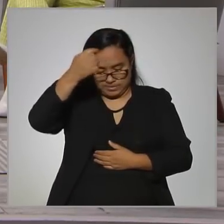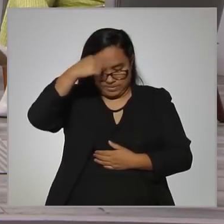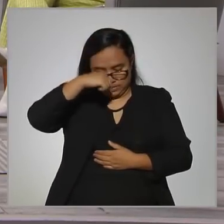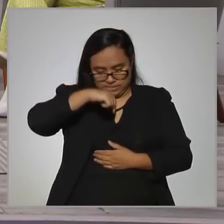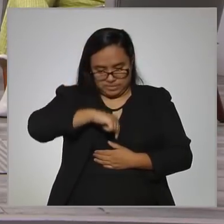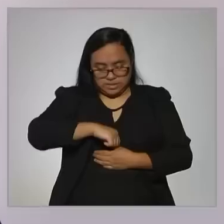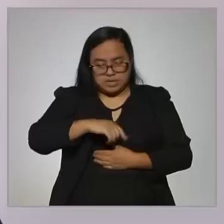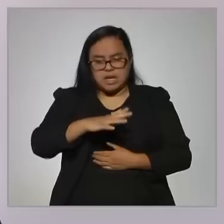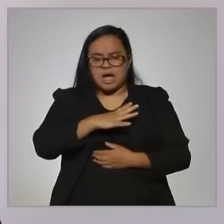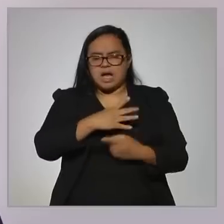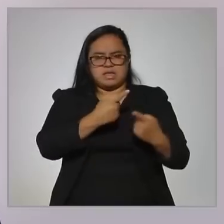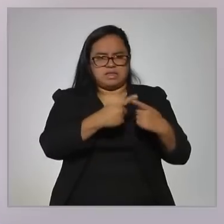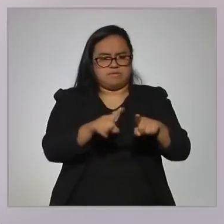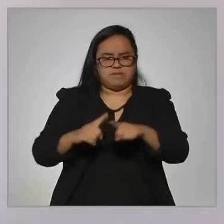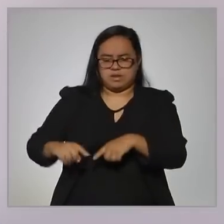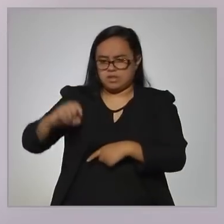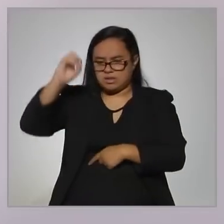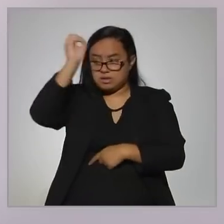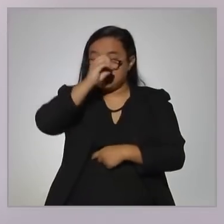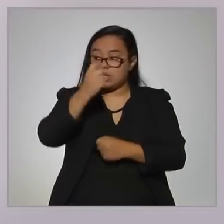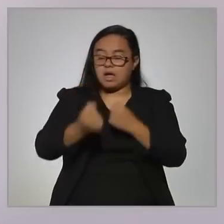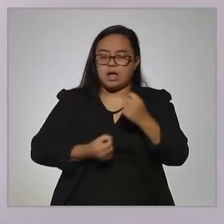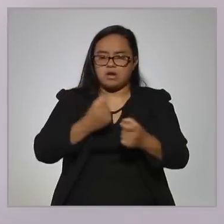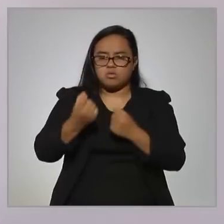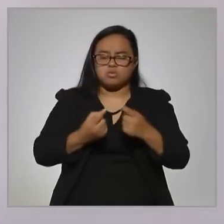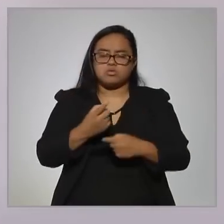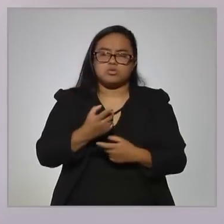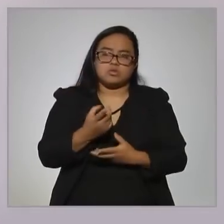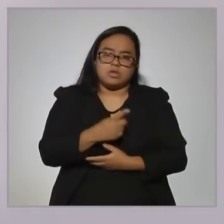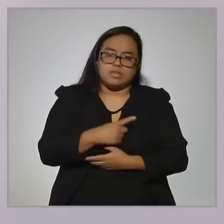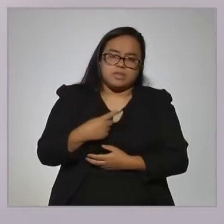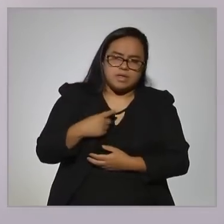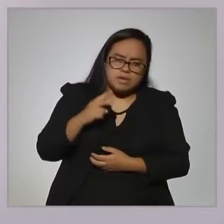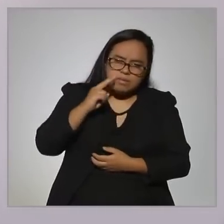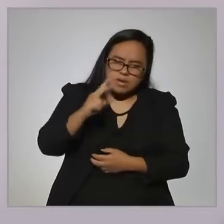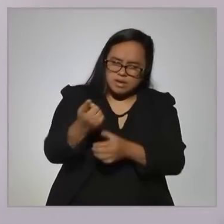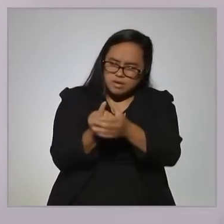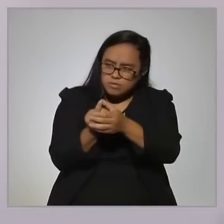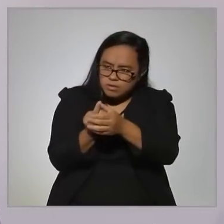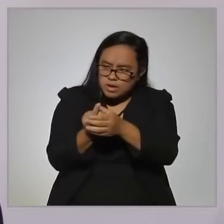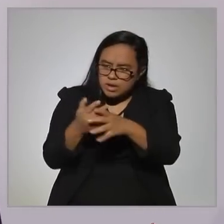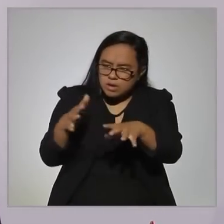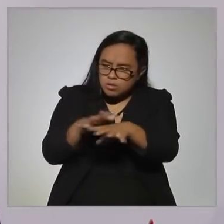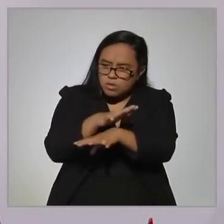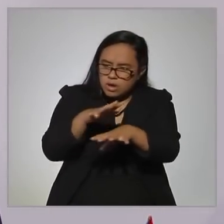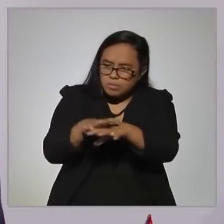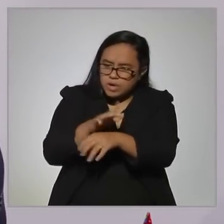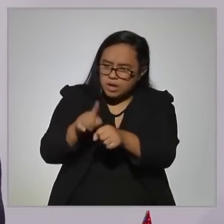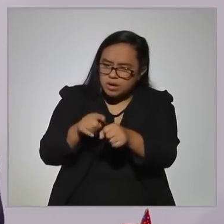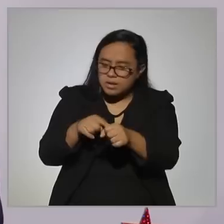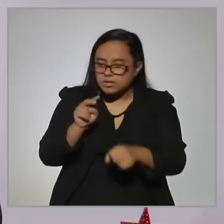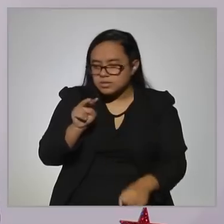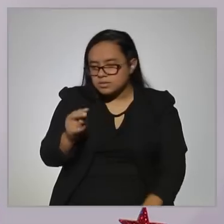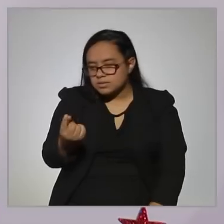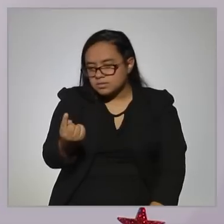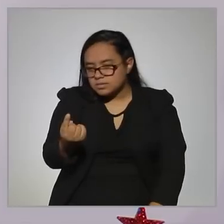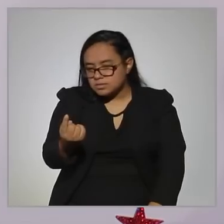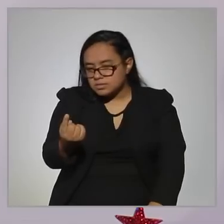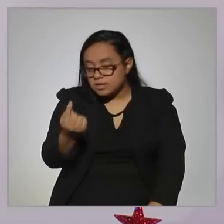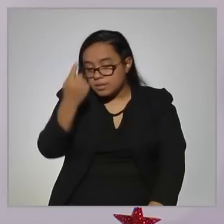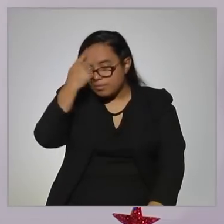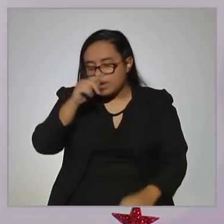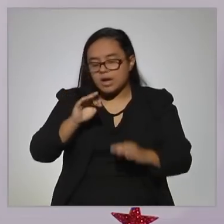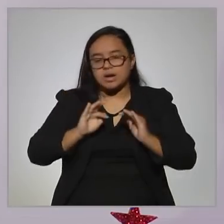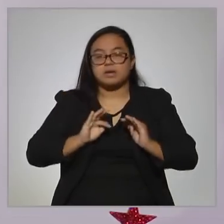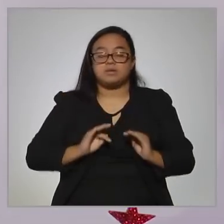Hay muchas posturas que dicen que hay que estar viendo cómo cambia la flama, etcétera, para relajarnos, etcétera, ¿no? Como